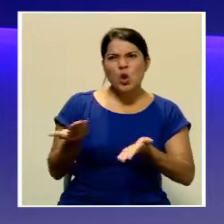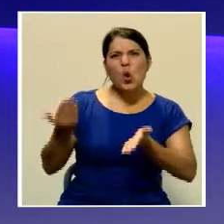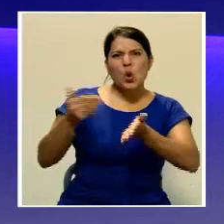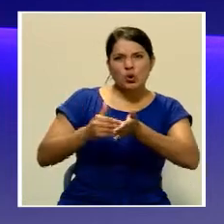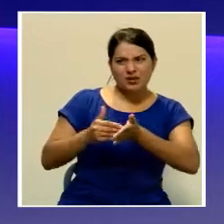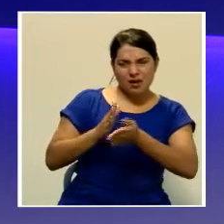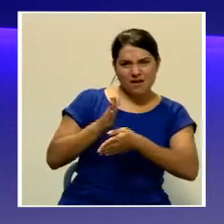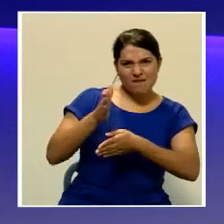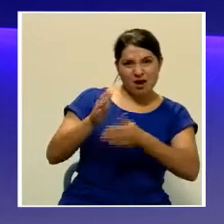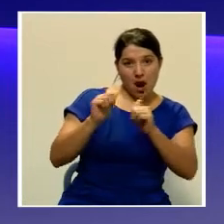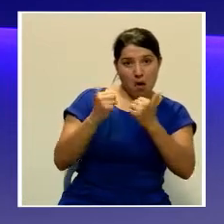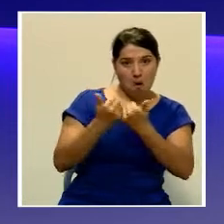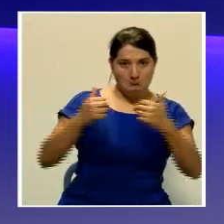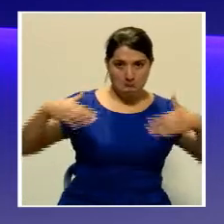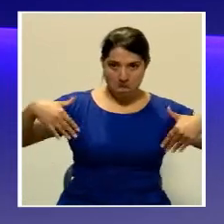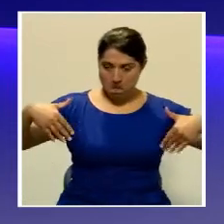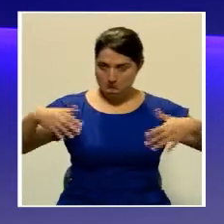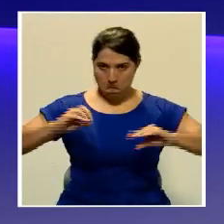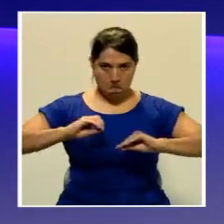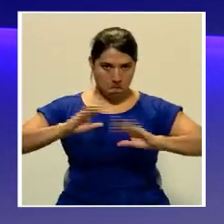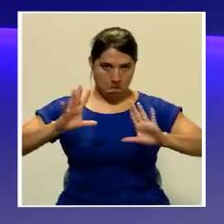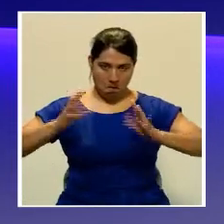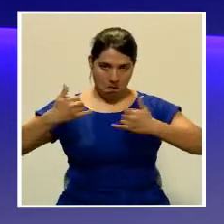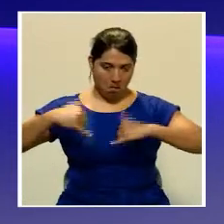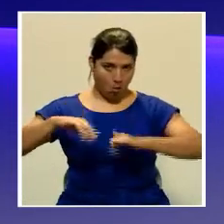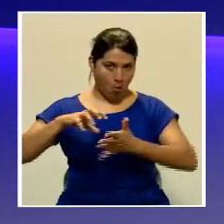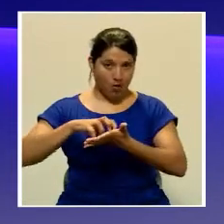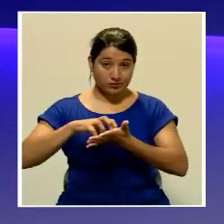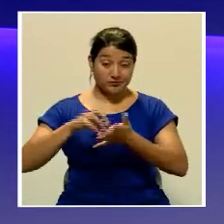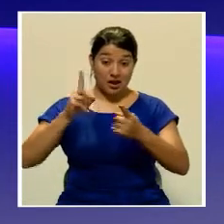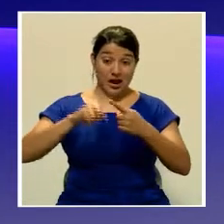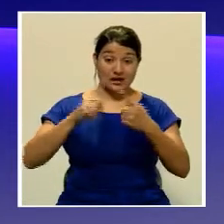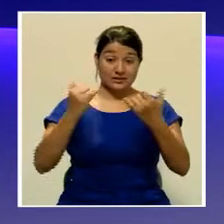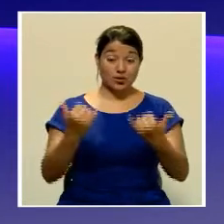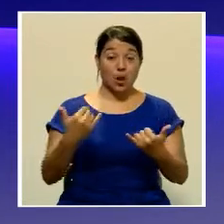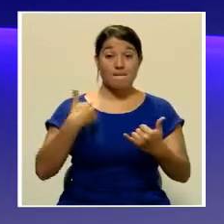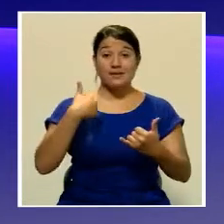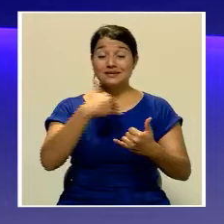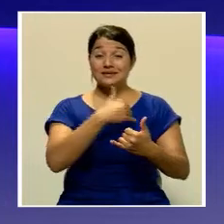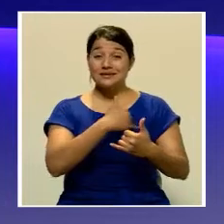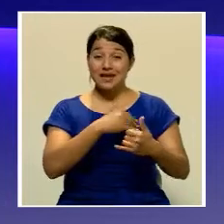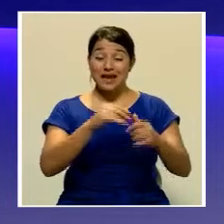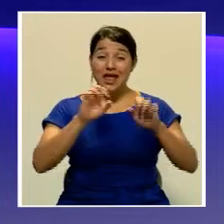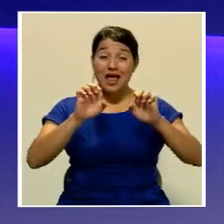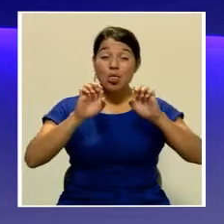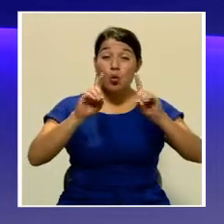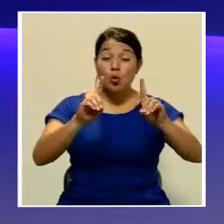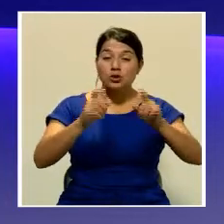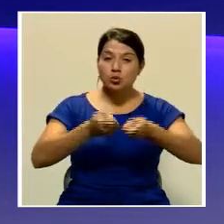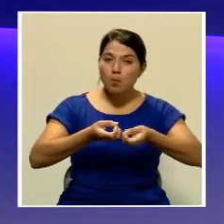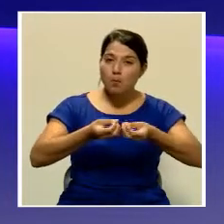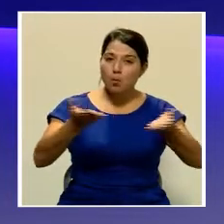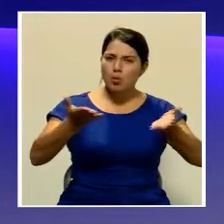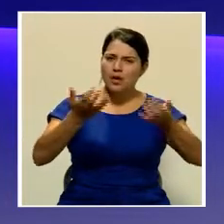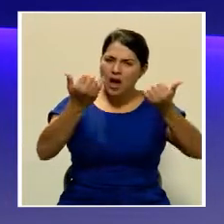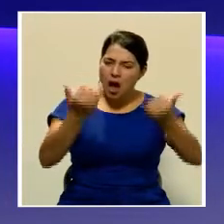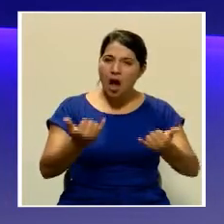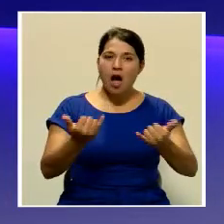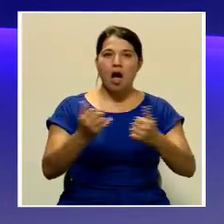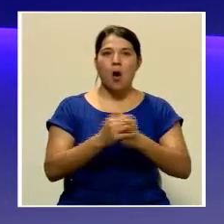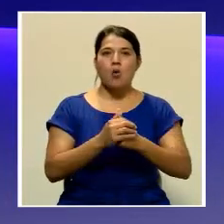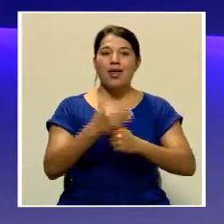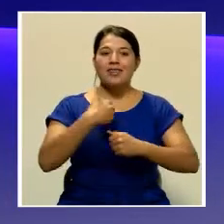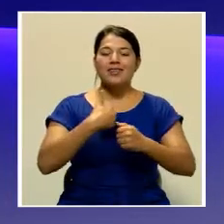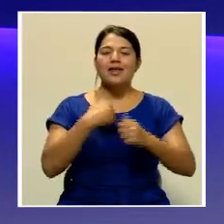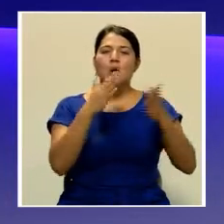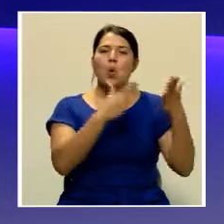delante. Por el momento, el Ministerio de Educación Pública impulsa una estrategia pedagógica llamada Aprendo en